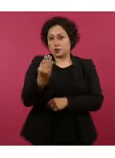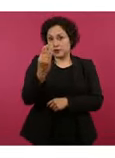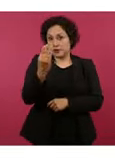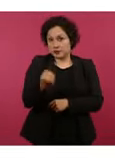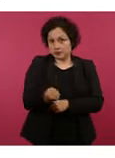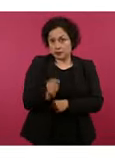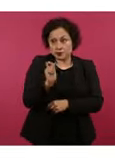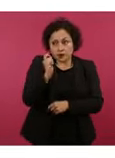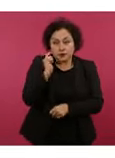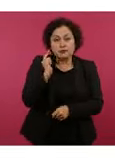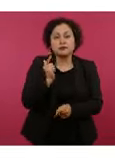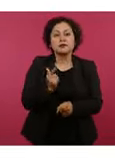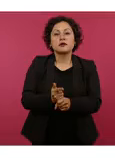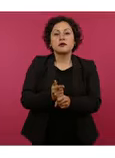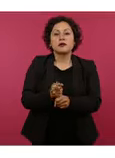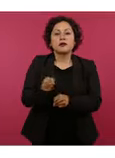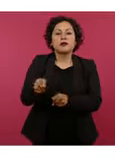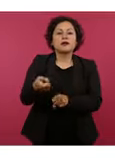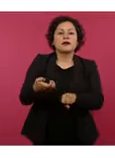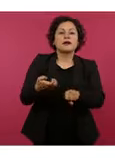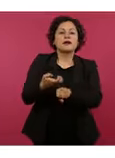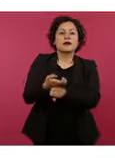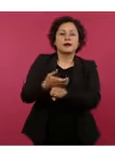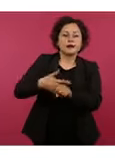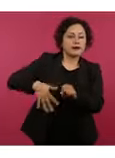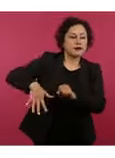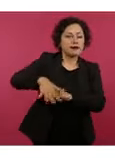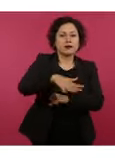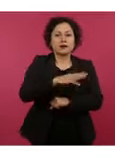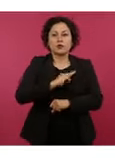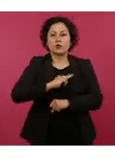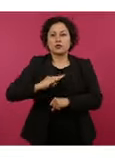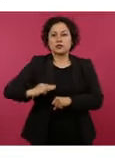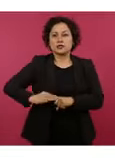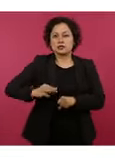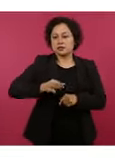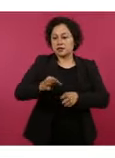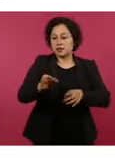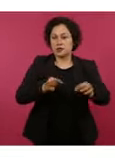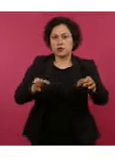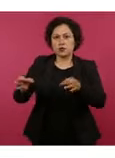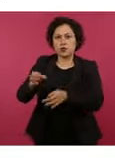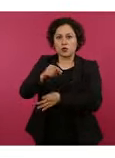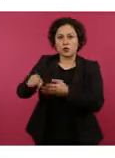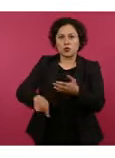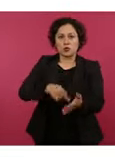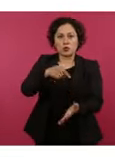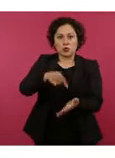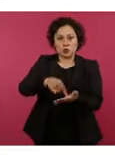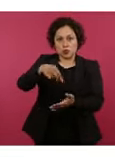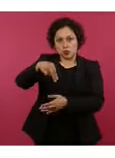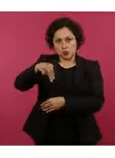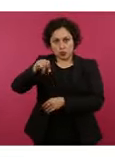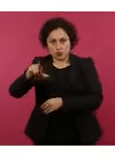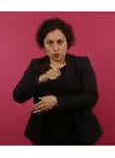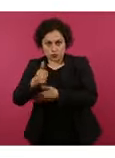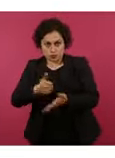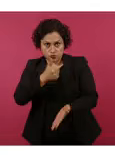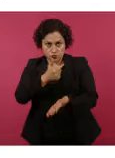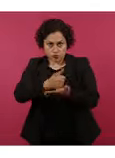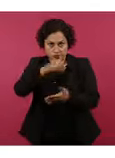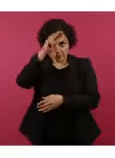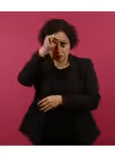lo que nos da cuenta de que en ese estado, en esos municipios metropolitanos de la zona metropolitana de Monterrey sí se